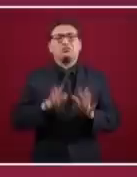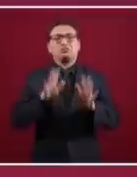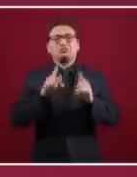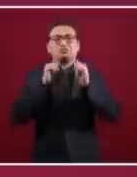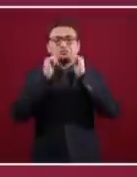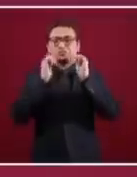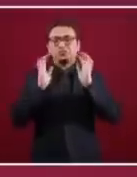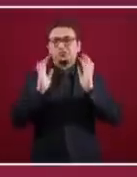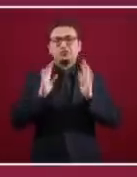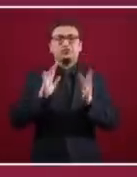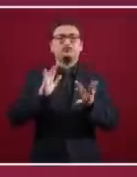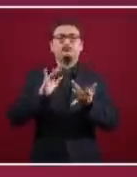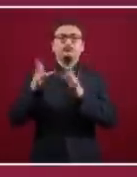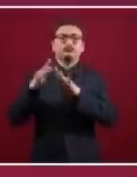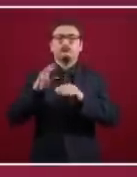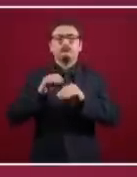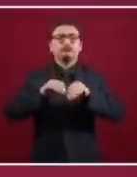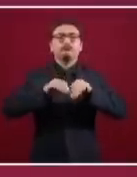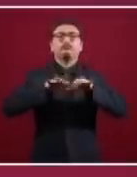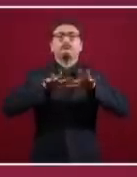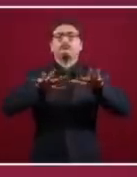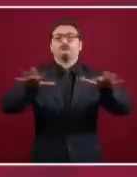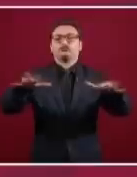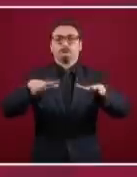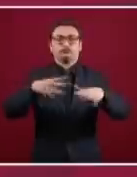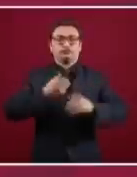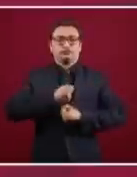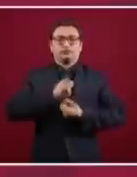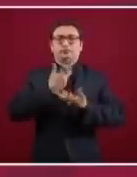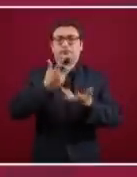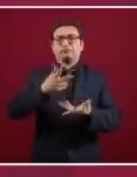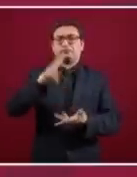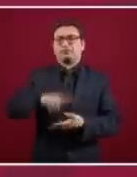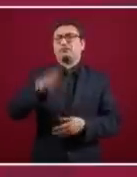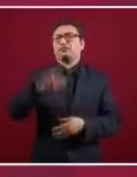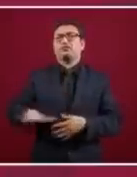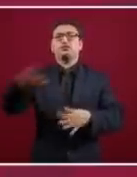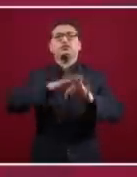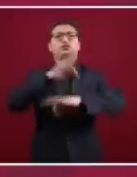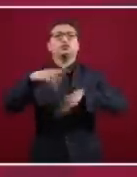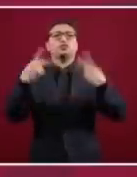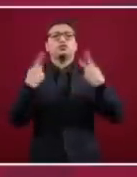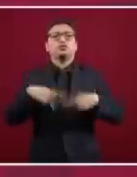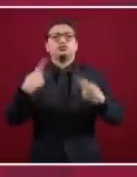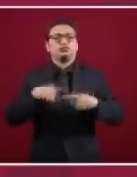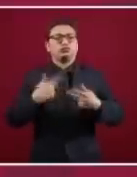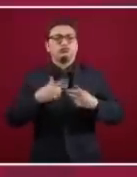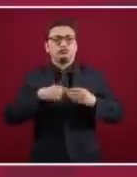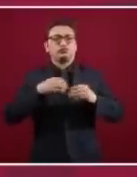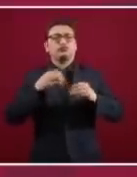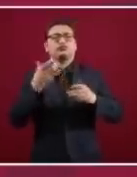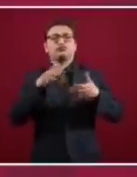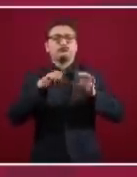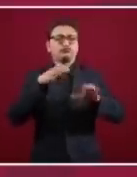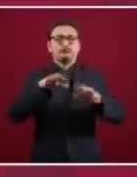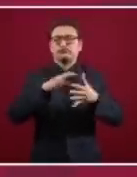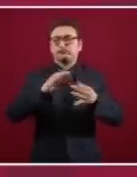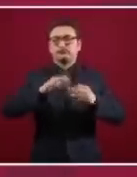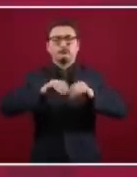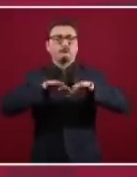mucho mayor la expresión genuina de los ciudadanos aquí lo vemos